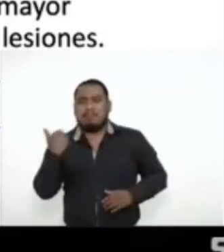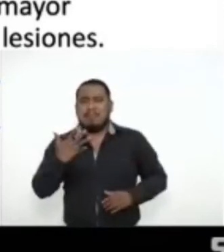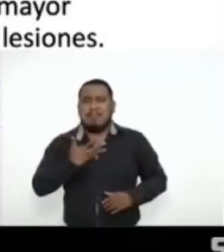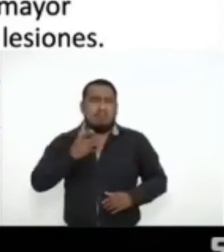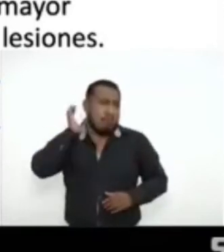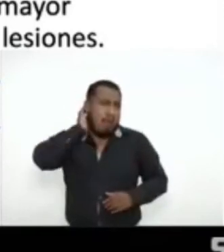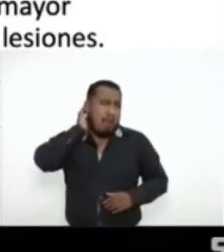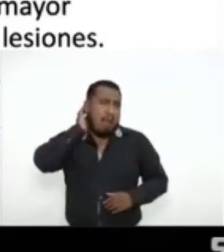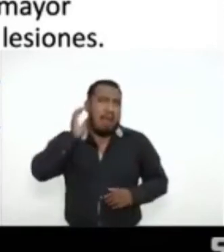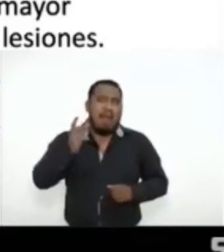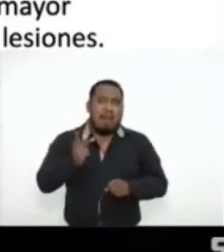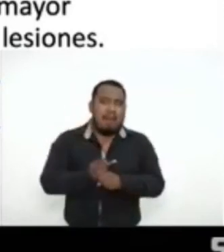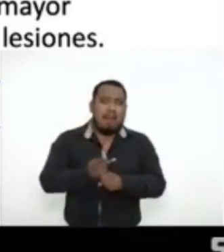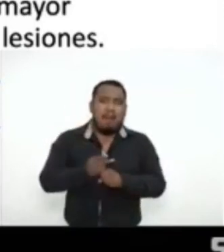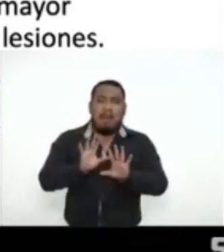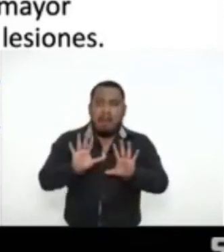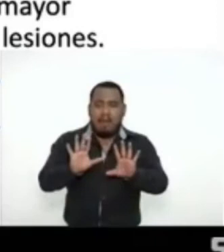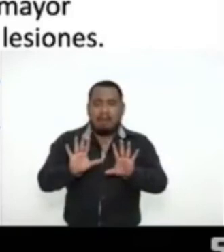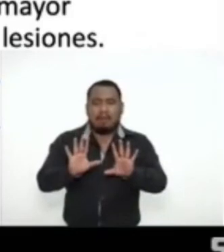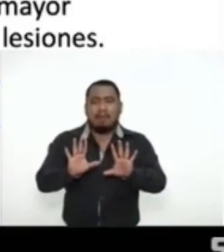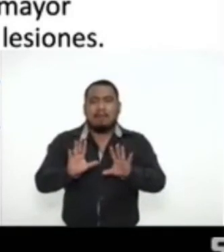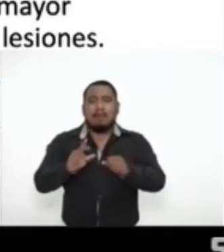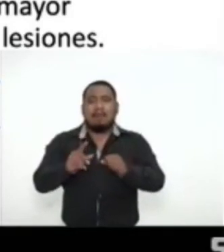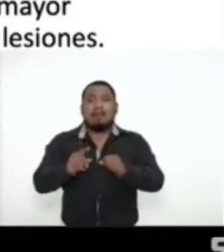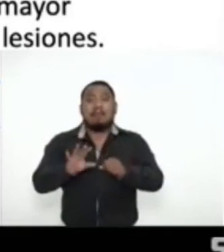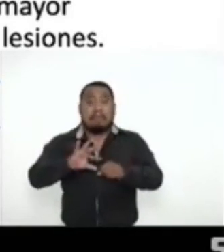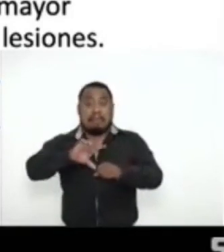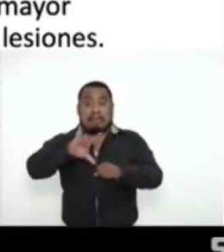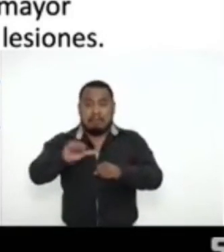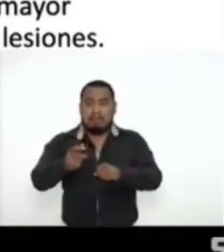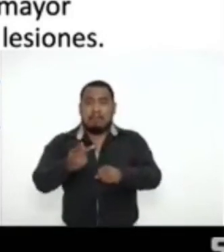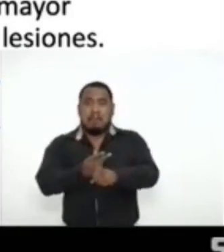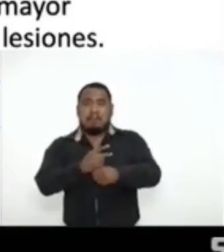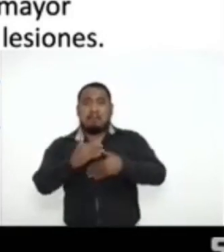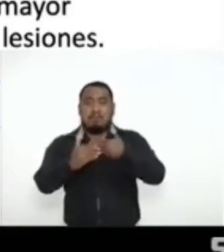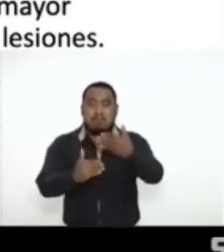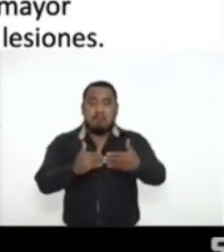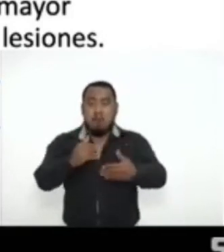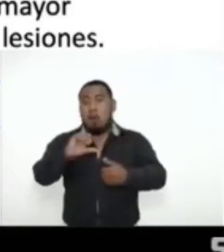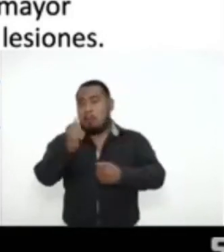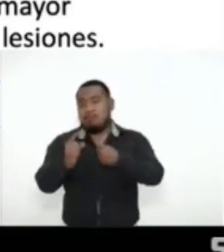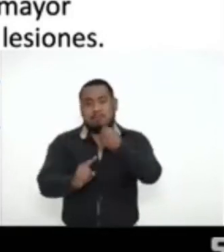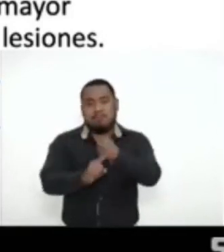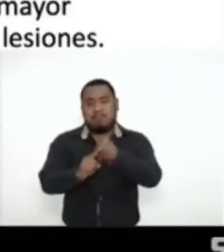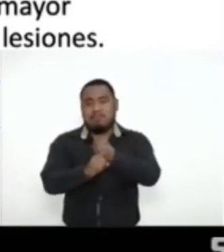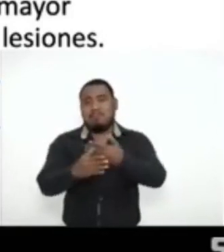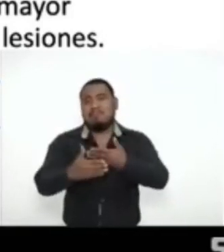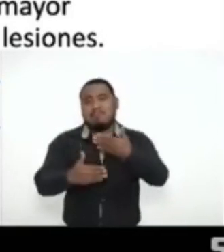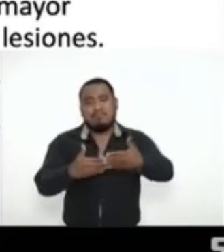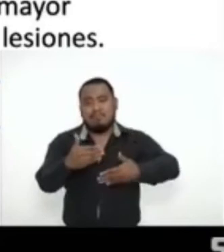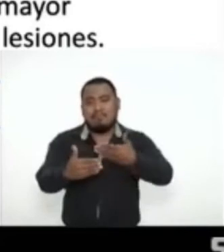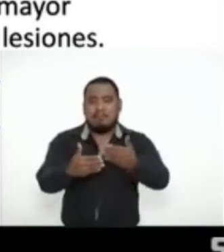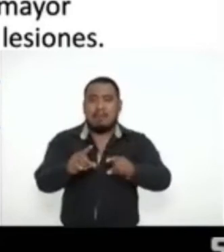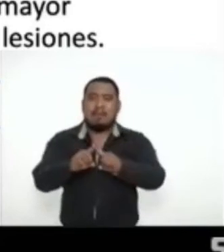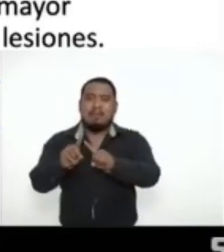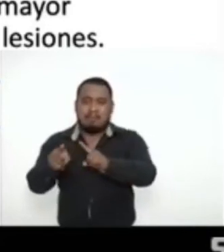hicimos caso, no paramos, nos va a dar un calambre, un espasmo. Y no importa si es aquí o si es en la pantorrilla o si es en la planta